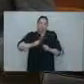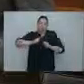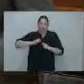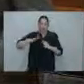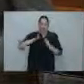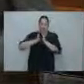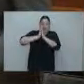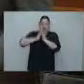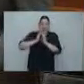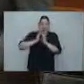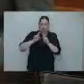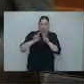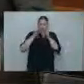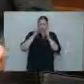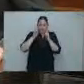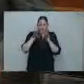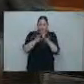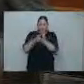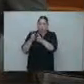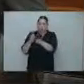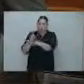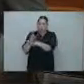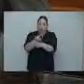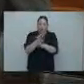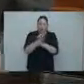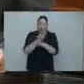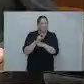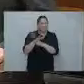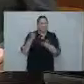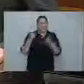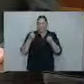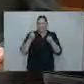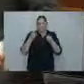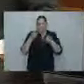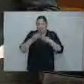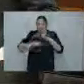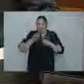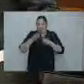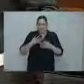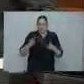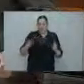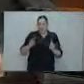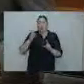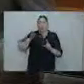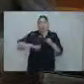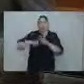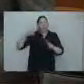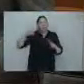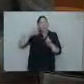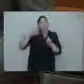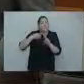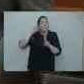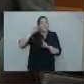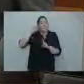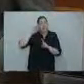tratando de engañar al resto de grupos. No creo que sea buena práctica buscando no sé qué objetivos, bueno, sí sé qué objetivos, evidentemente, de